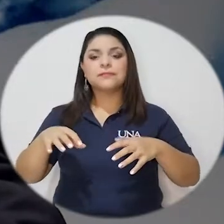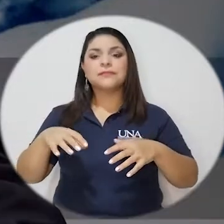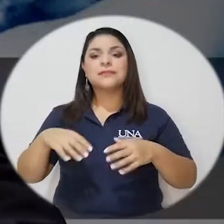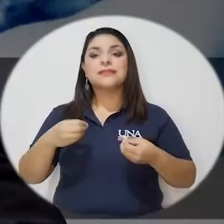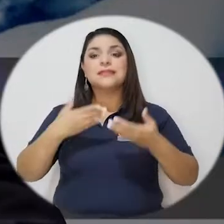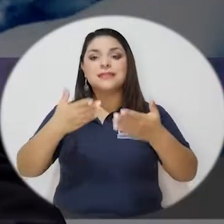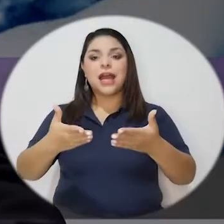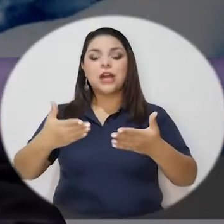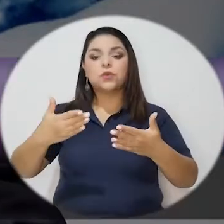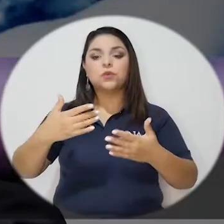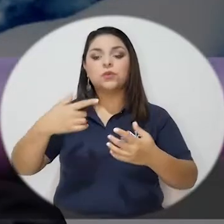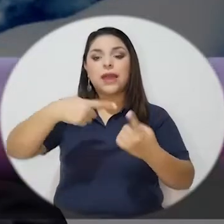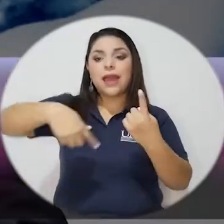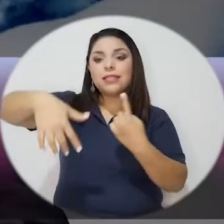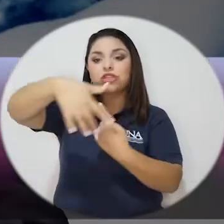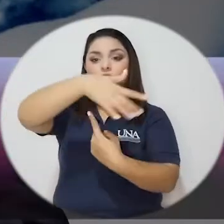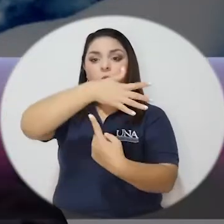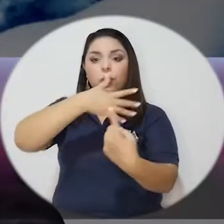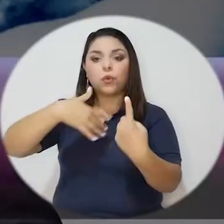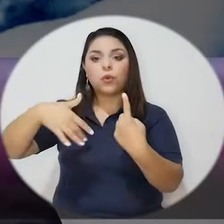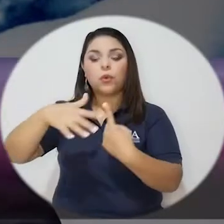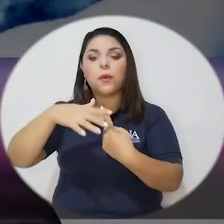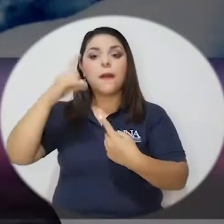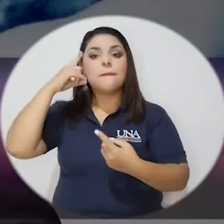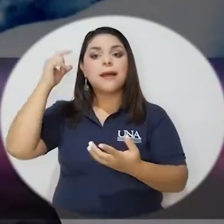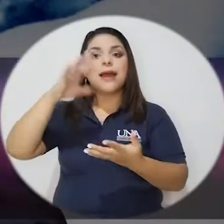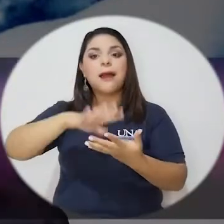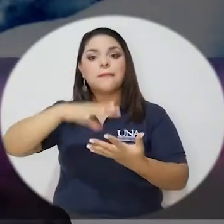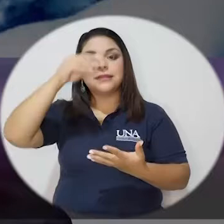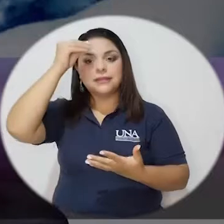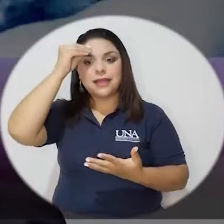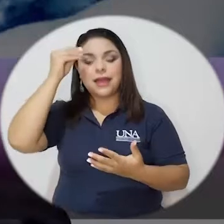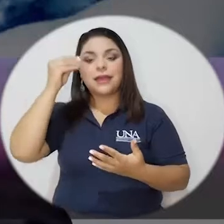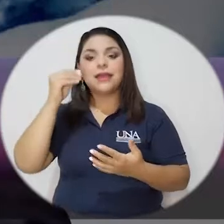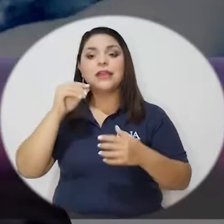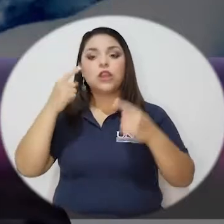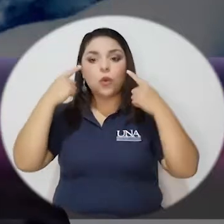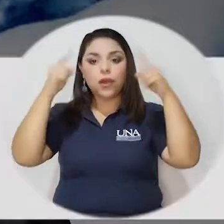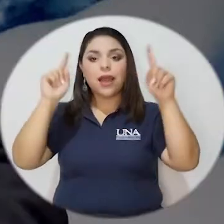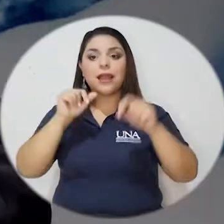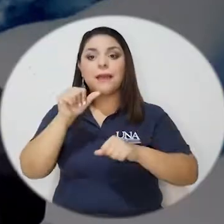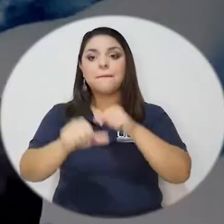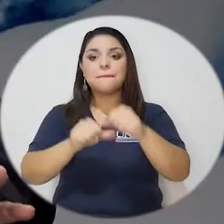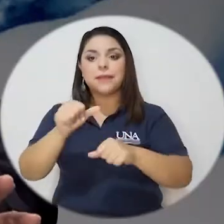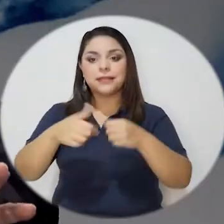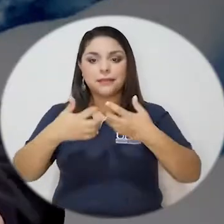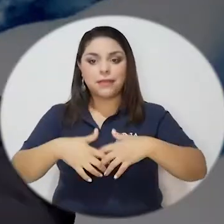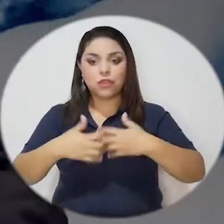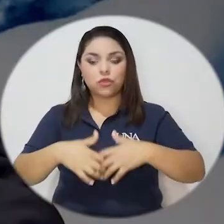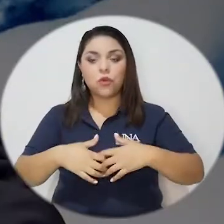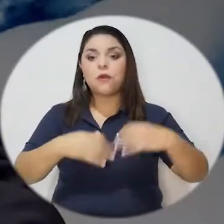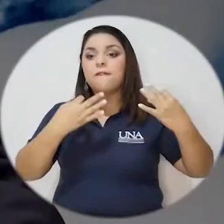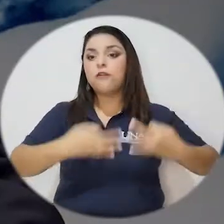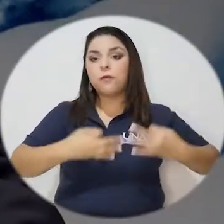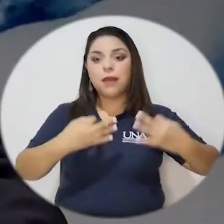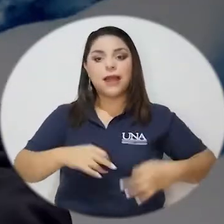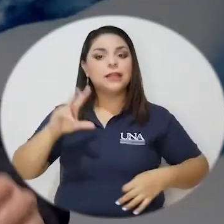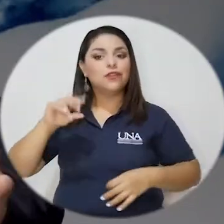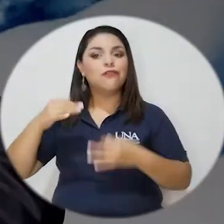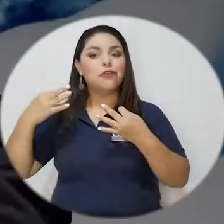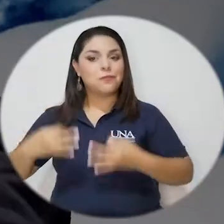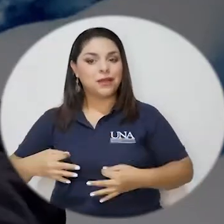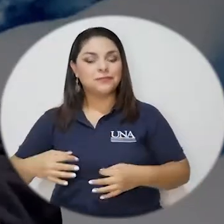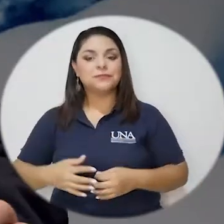ambiente, un entorno para el emprendizaje, o sea, lograr hacer emprendimientos, formales y no formales, ¿cierto?